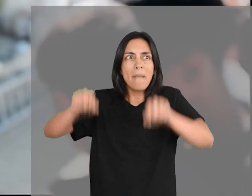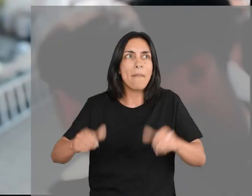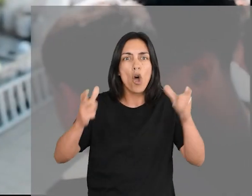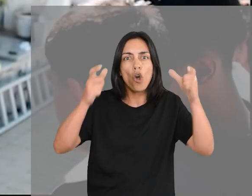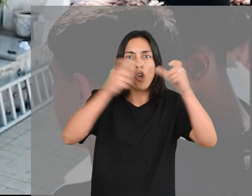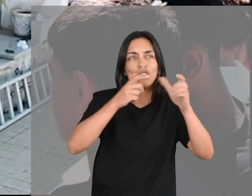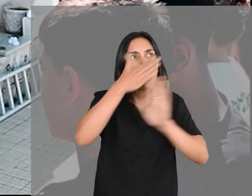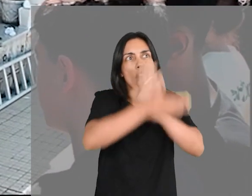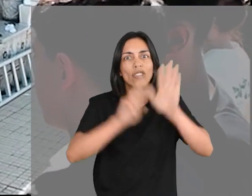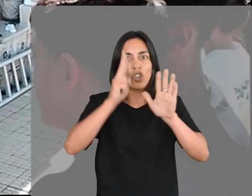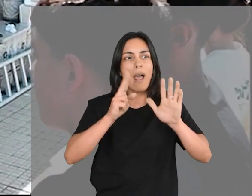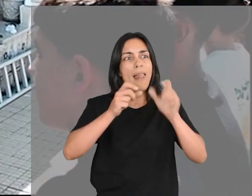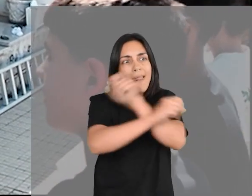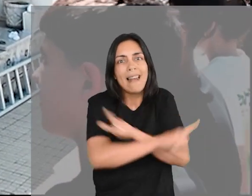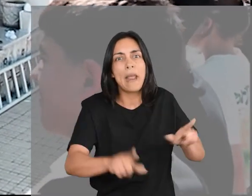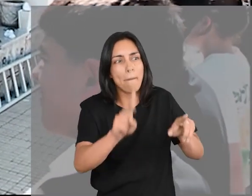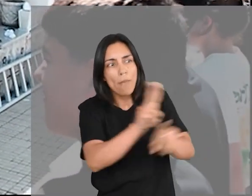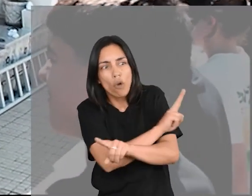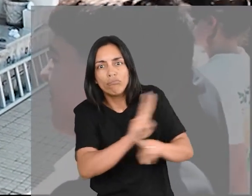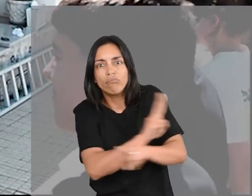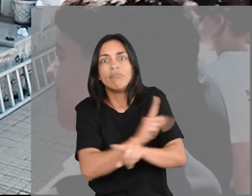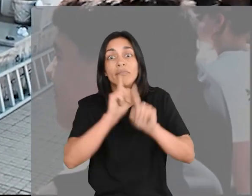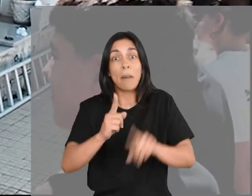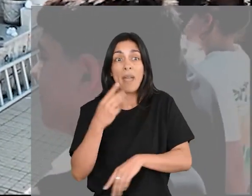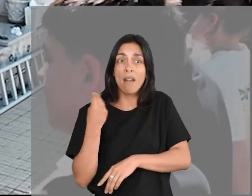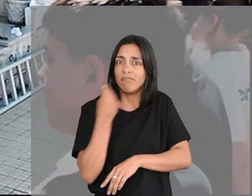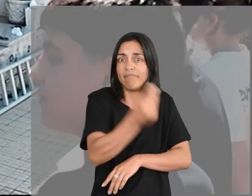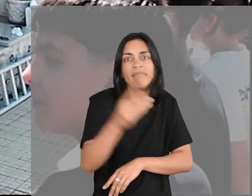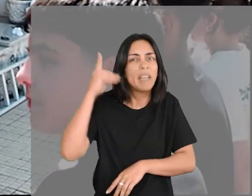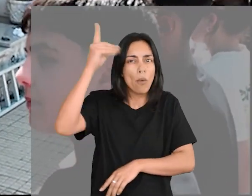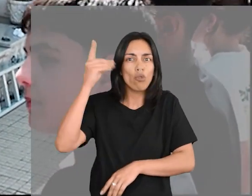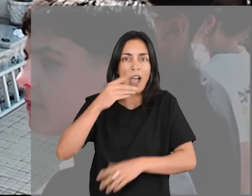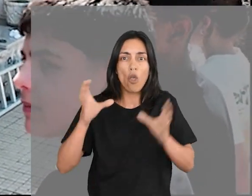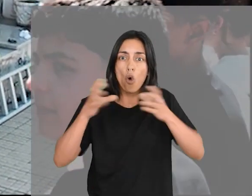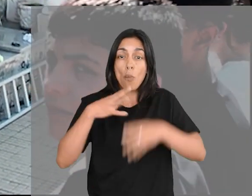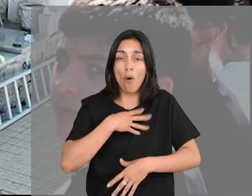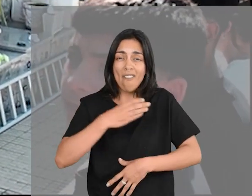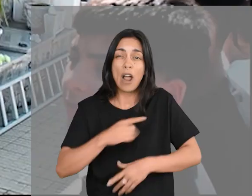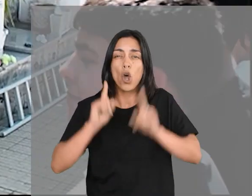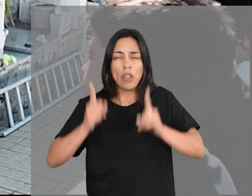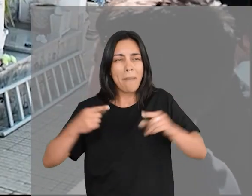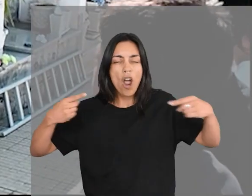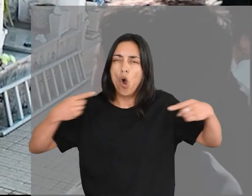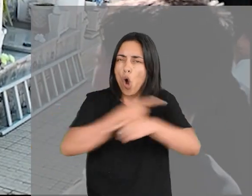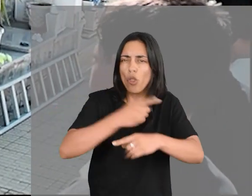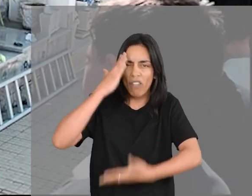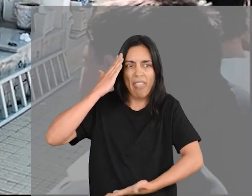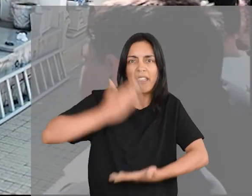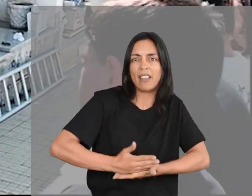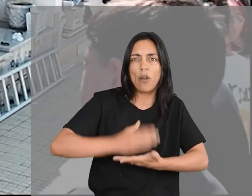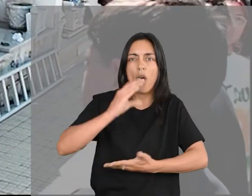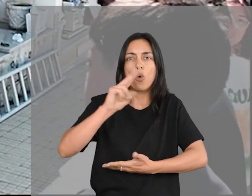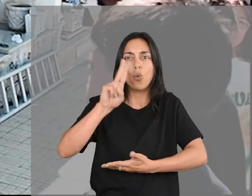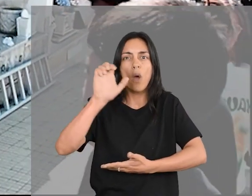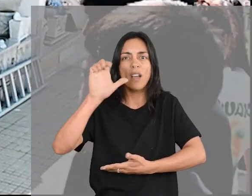de Higiene. En 1897 fue elegido diputado por el Partido Nacional y fue parte del movimiento que se opuso a la dictadura de Juan